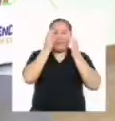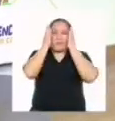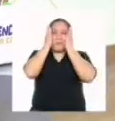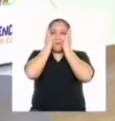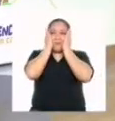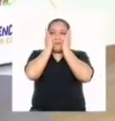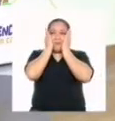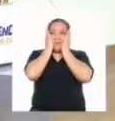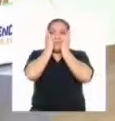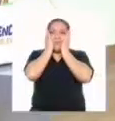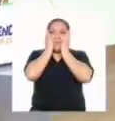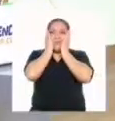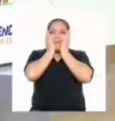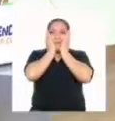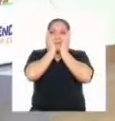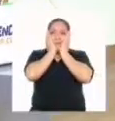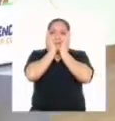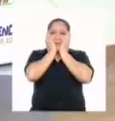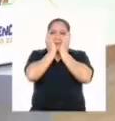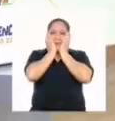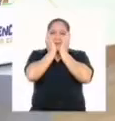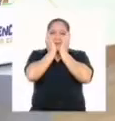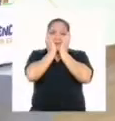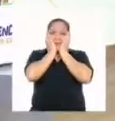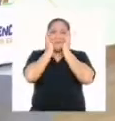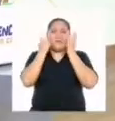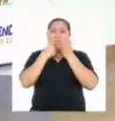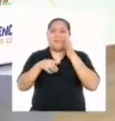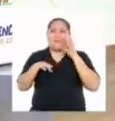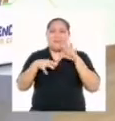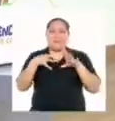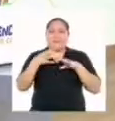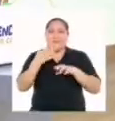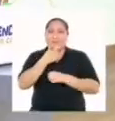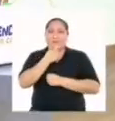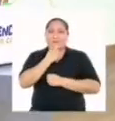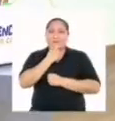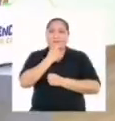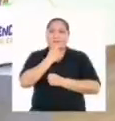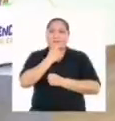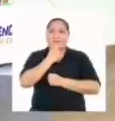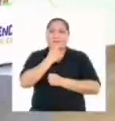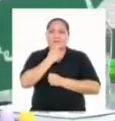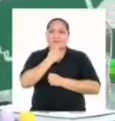No, no puede ser, Jonathan. ¿Qué has hecho?